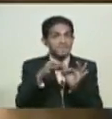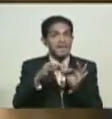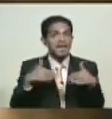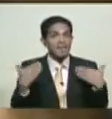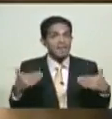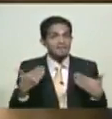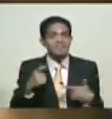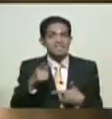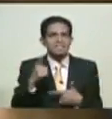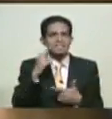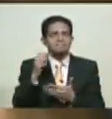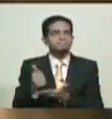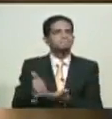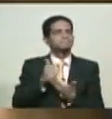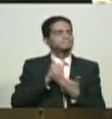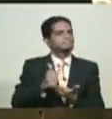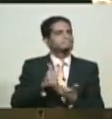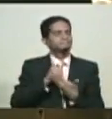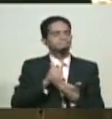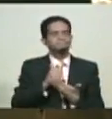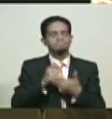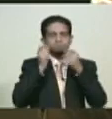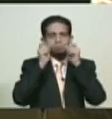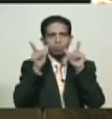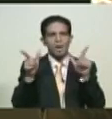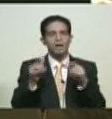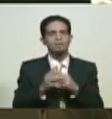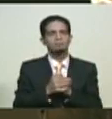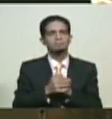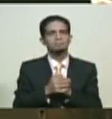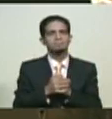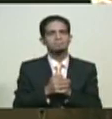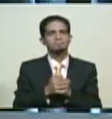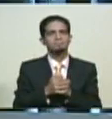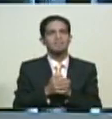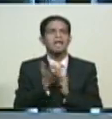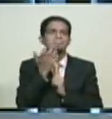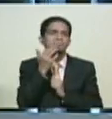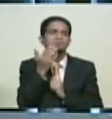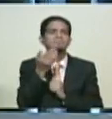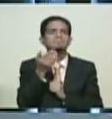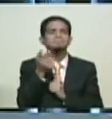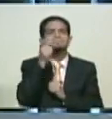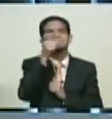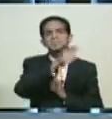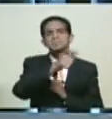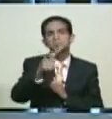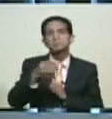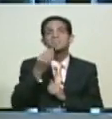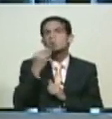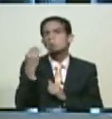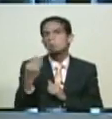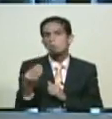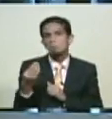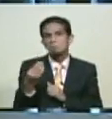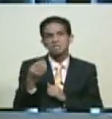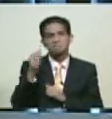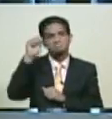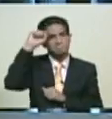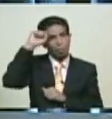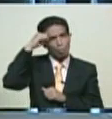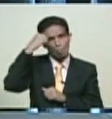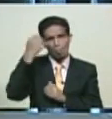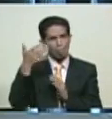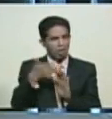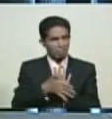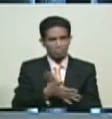impresionantes quizás no todos recuerden y la juventud ni sepa qué fue lo que pasó y fue por fe y alegría